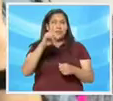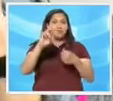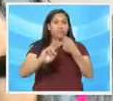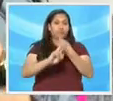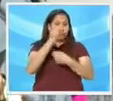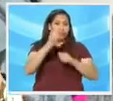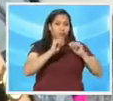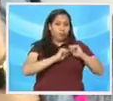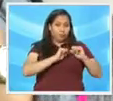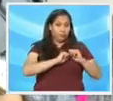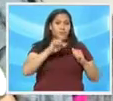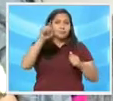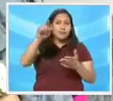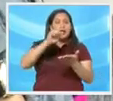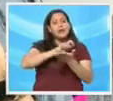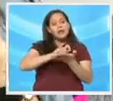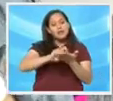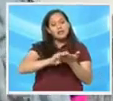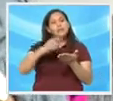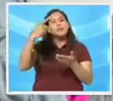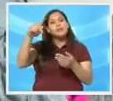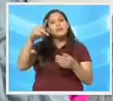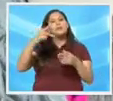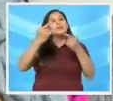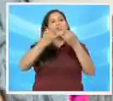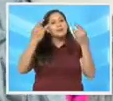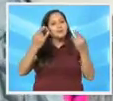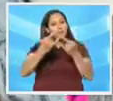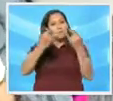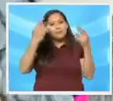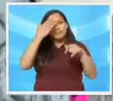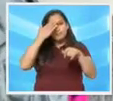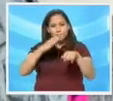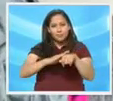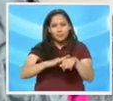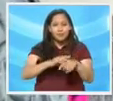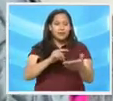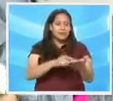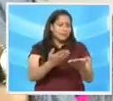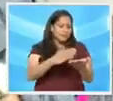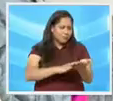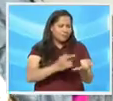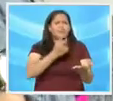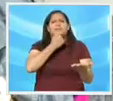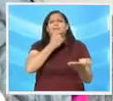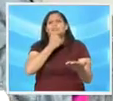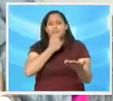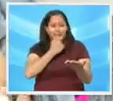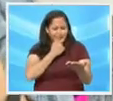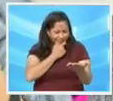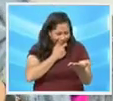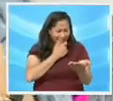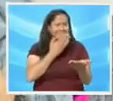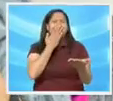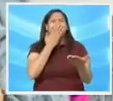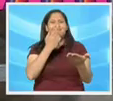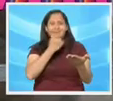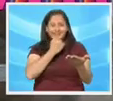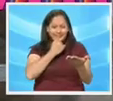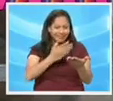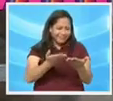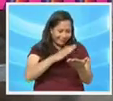Sí. escribe sus memorias y te tiras al suelo de la risa con las historias que cuenta, pero también te